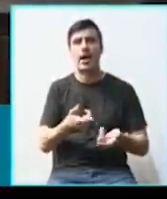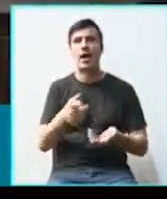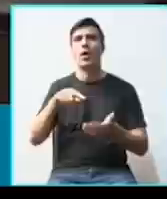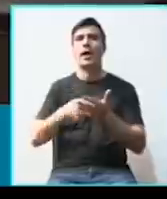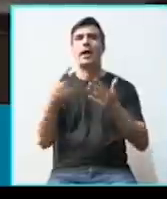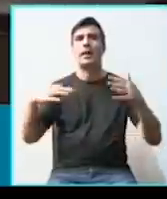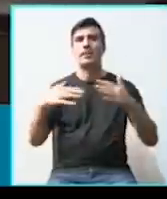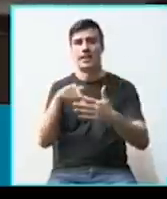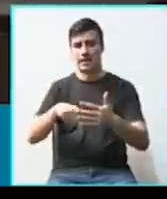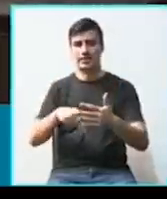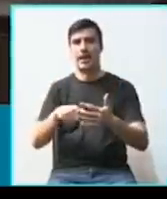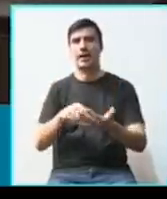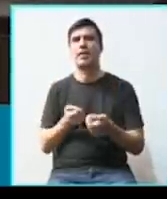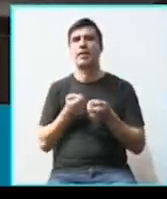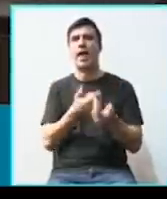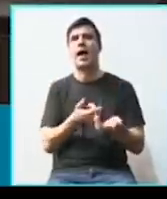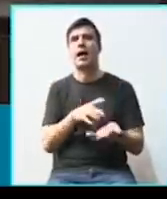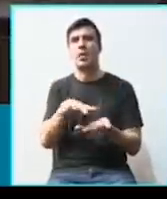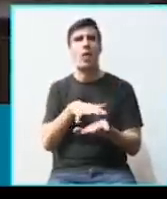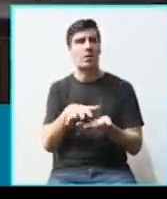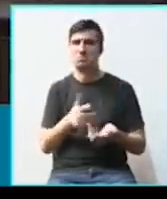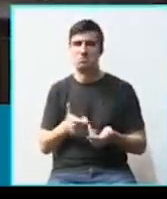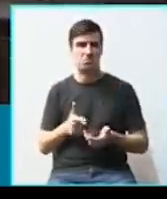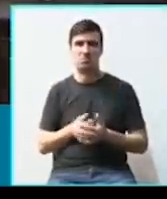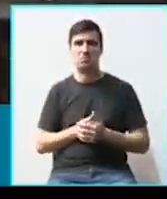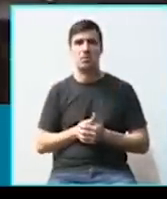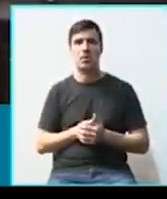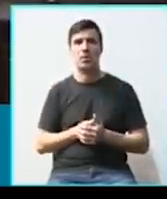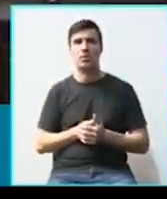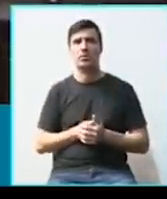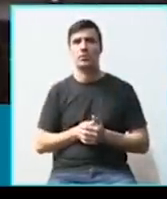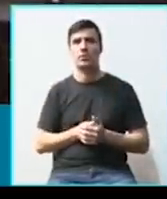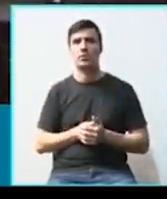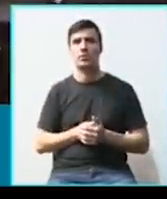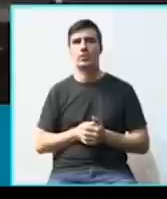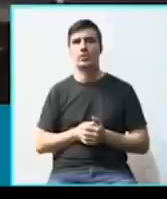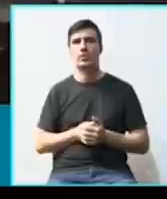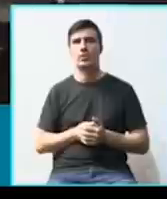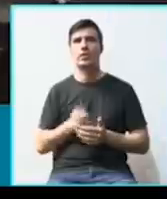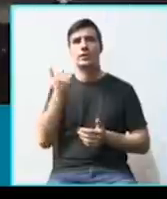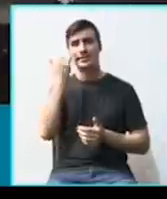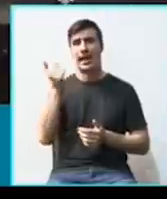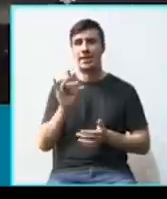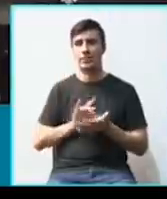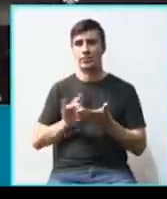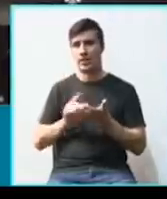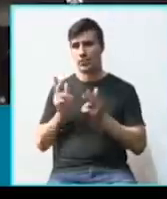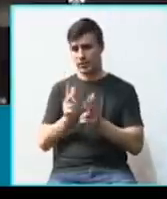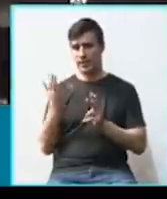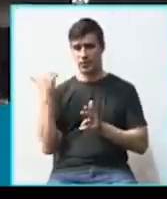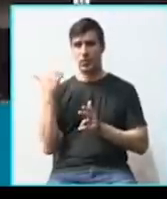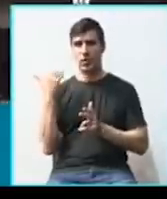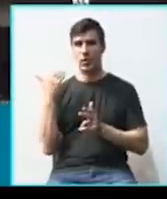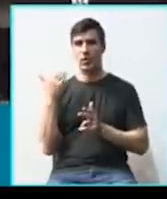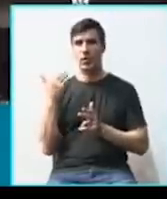urbanística. El único propósito que tenemos, y acá lo dijo el diputado informante, es cumplir un